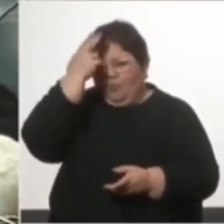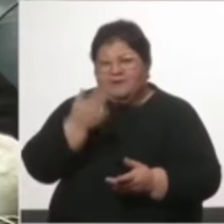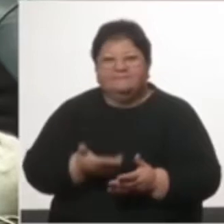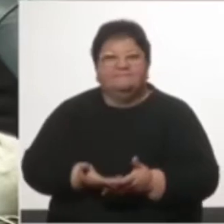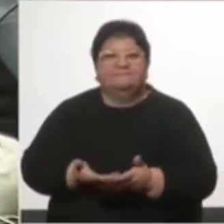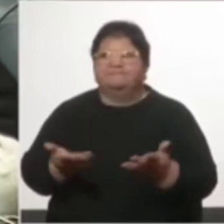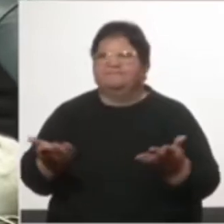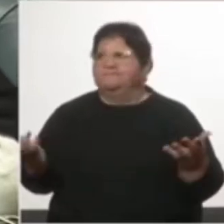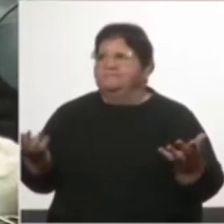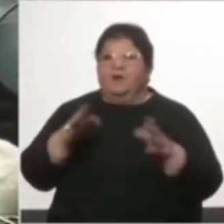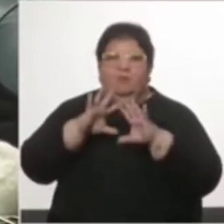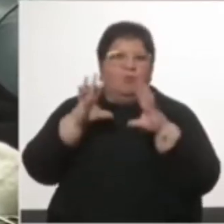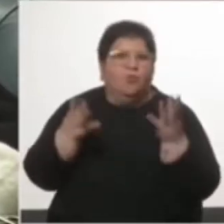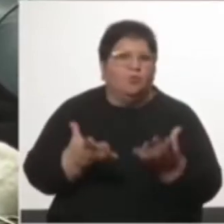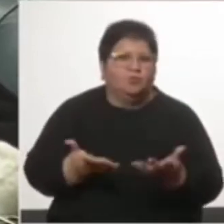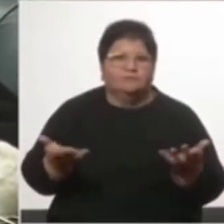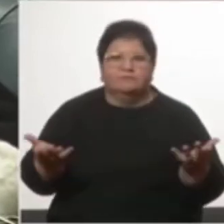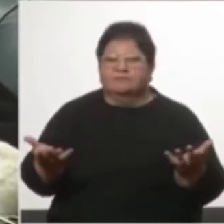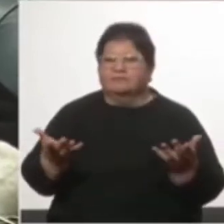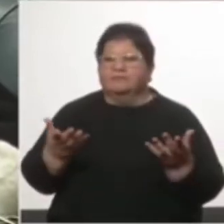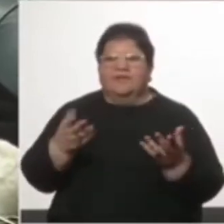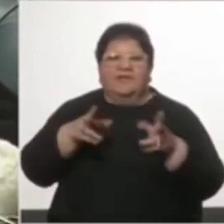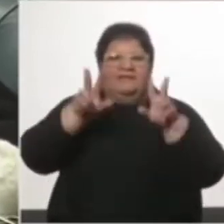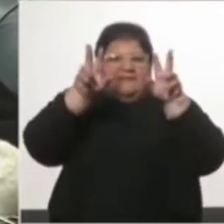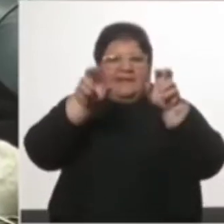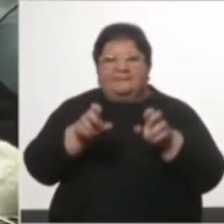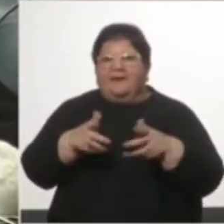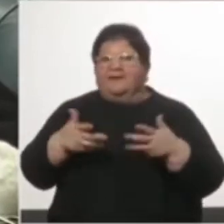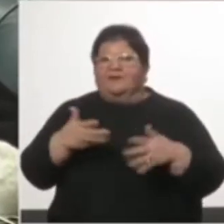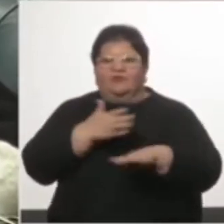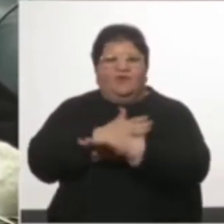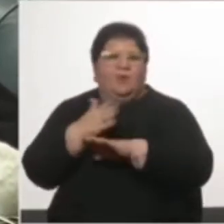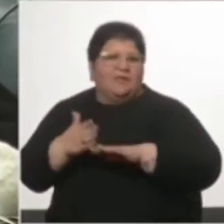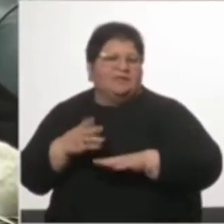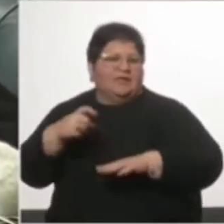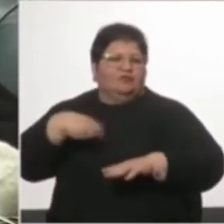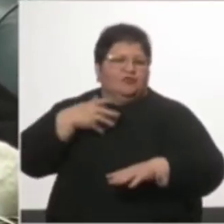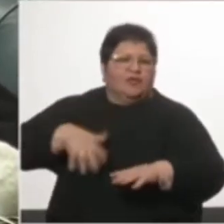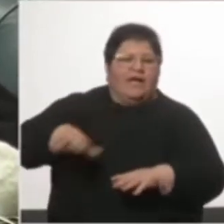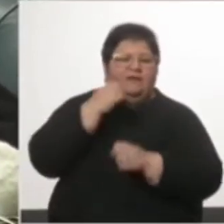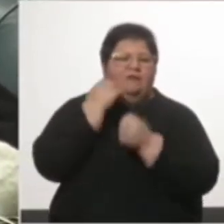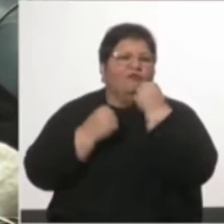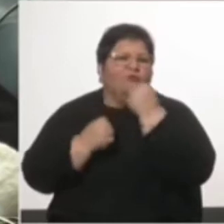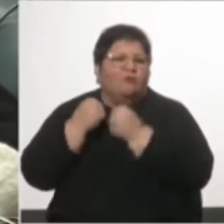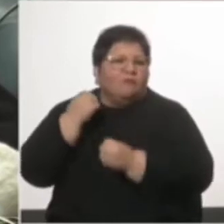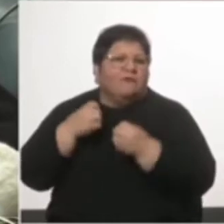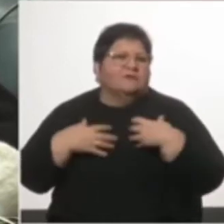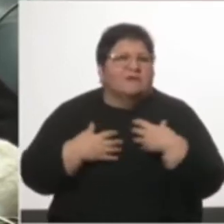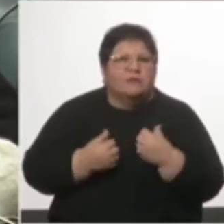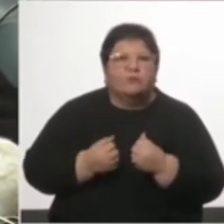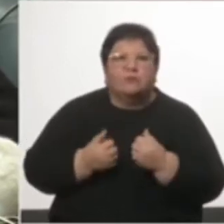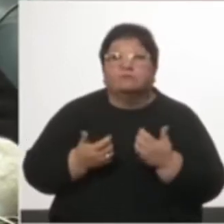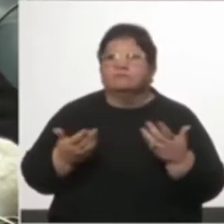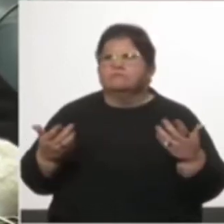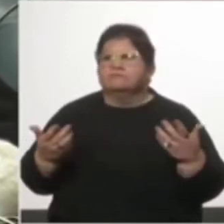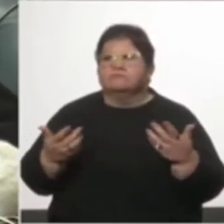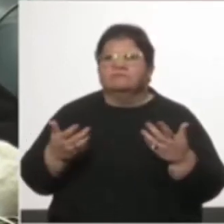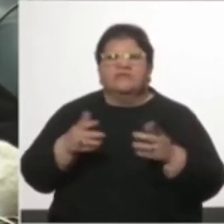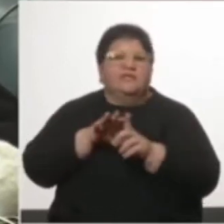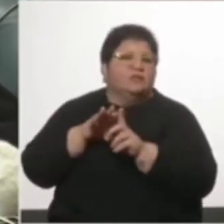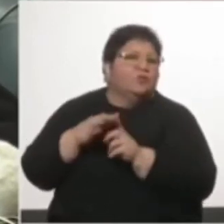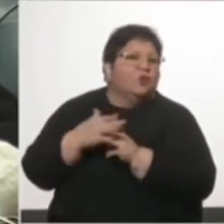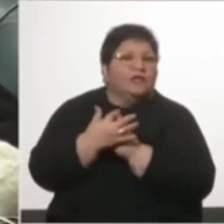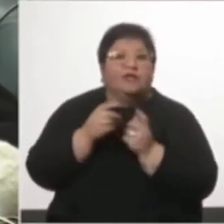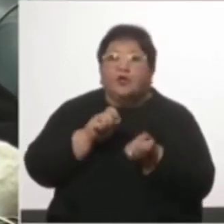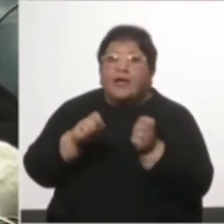sanitario, derrapaban a lo social, a lo económico, y desembarcaba en nuestro país en un contexto de